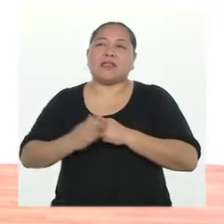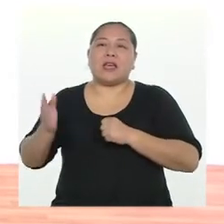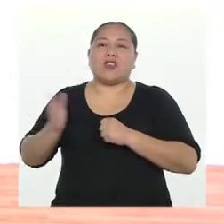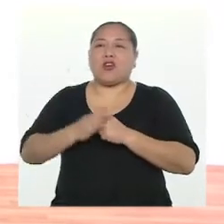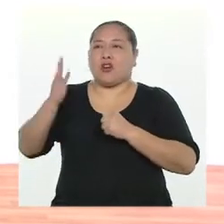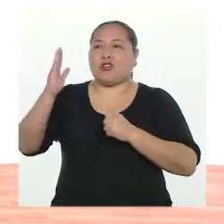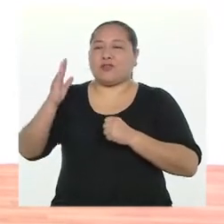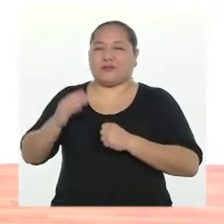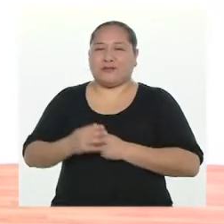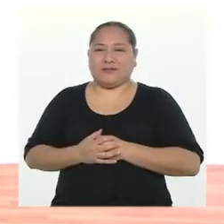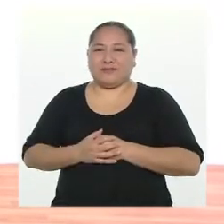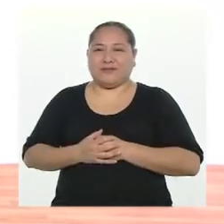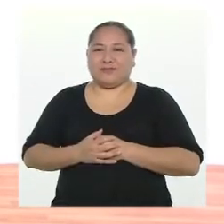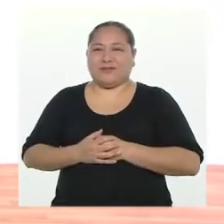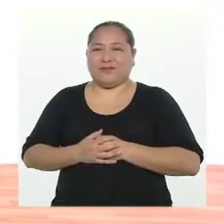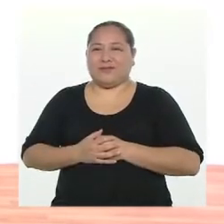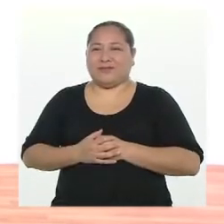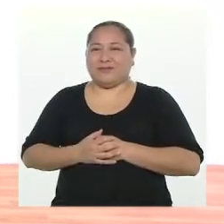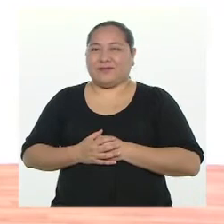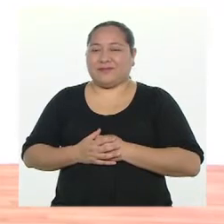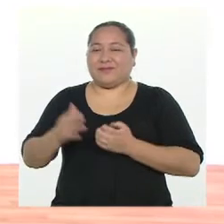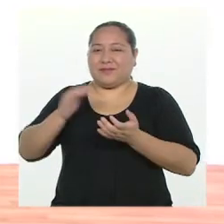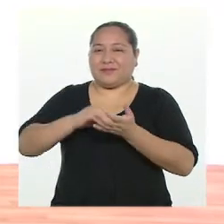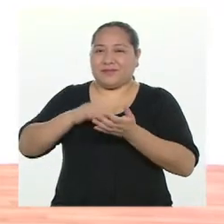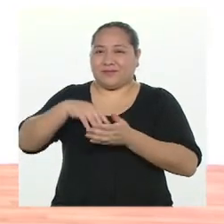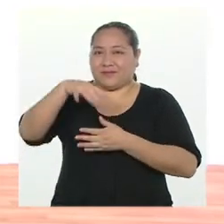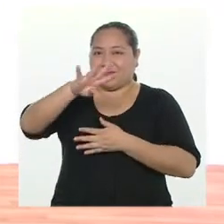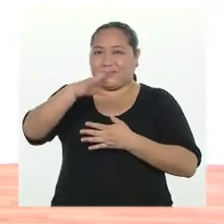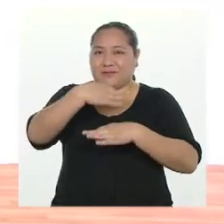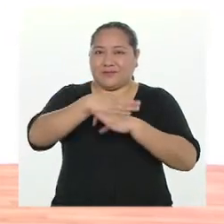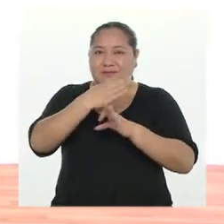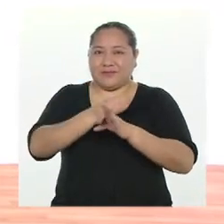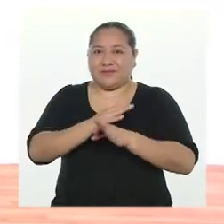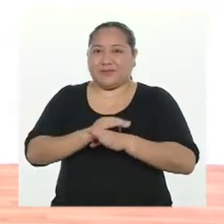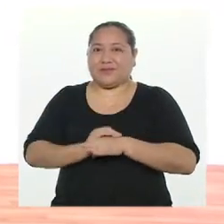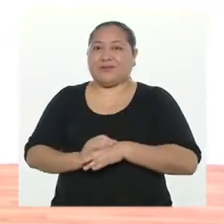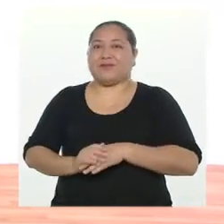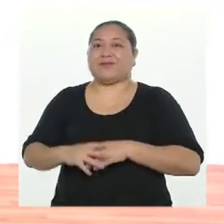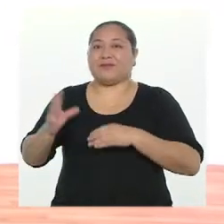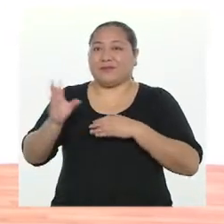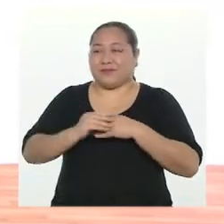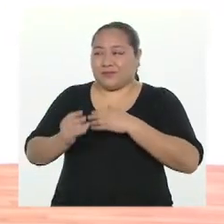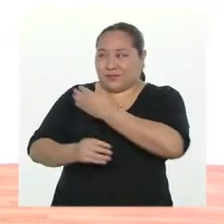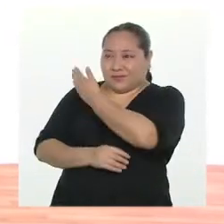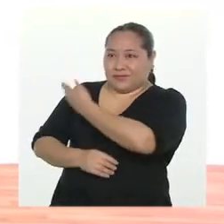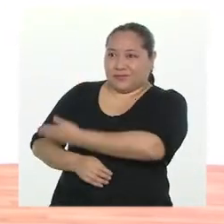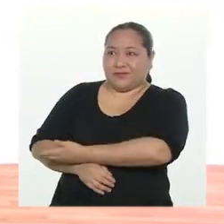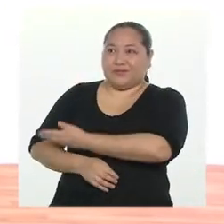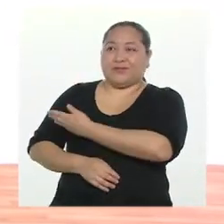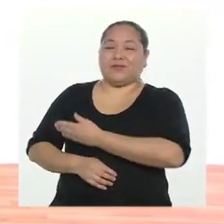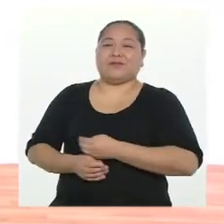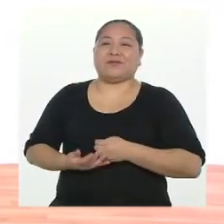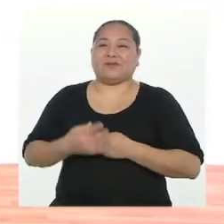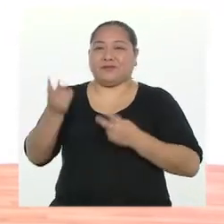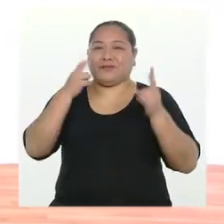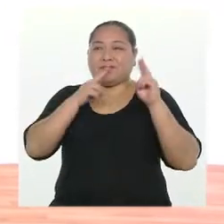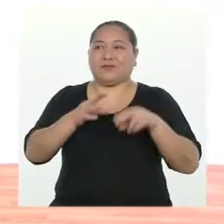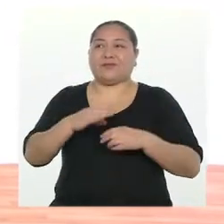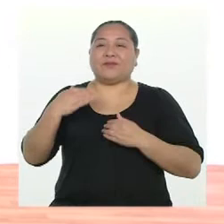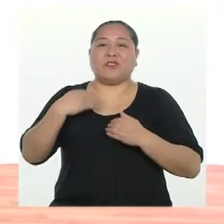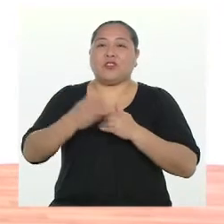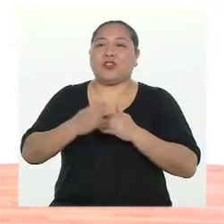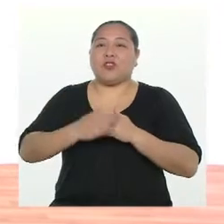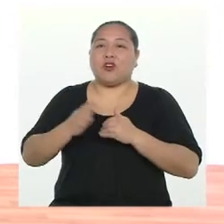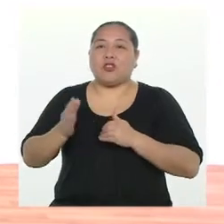sí señor. Vamos a repetir las 4, ¿ya? Pero ahora seguido. Mira. Yo